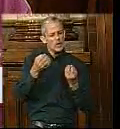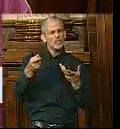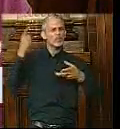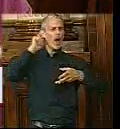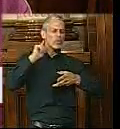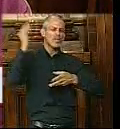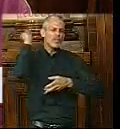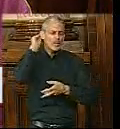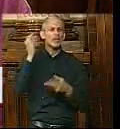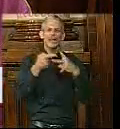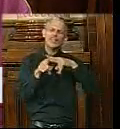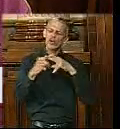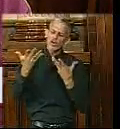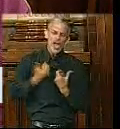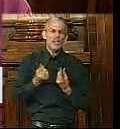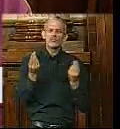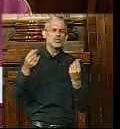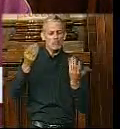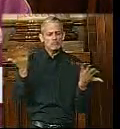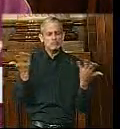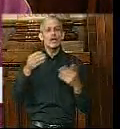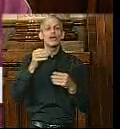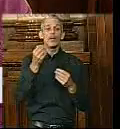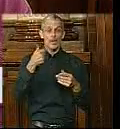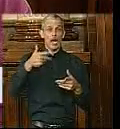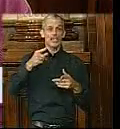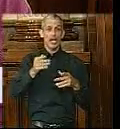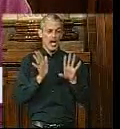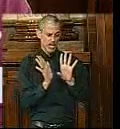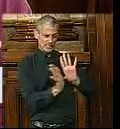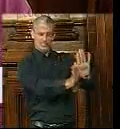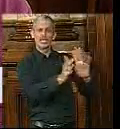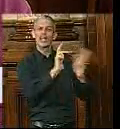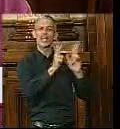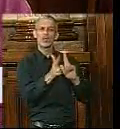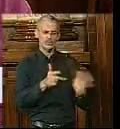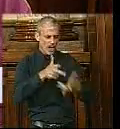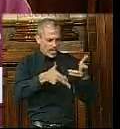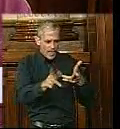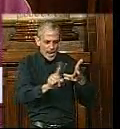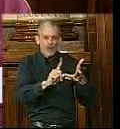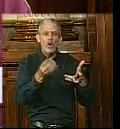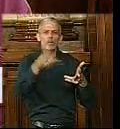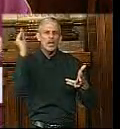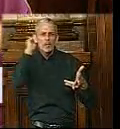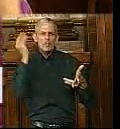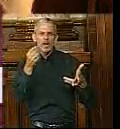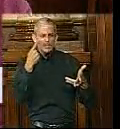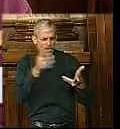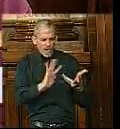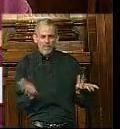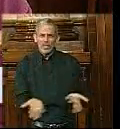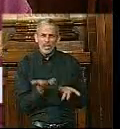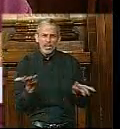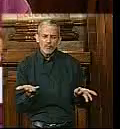no, digamos, eso no está en discusión. La discusión es ¿por qué vas a dejar de hablarle a un nene chiquitito en lengua de señas y